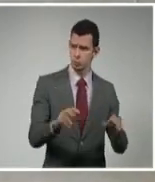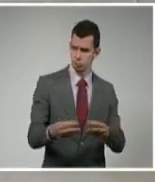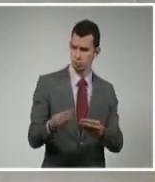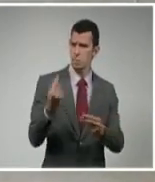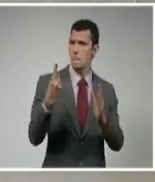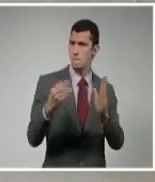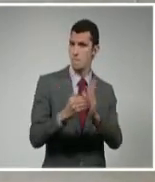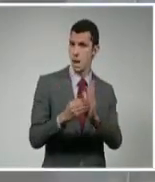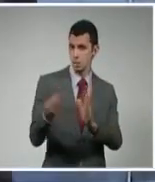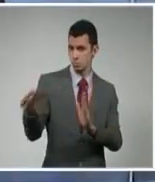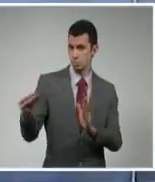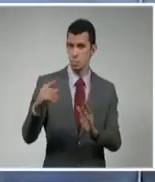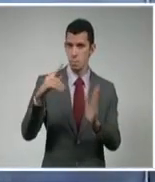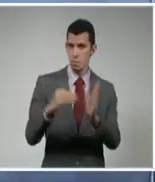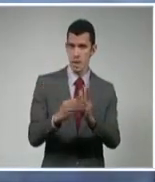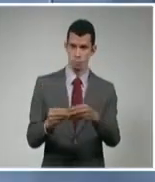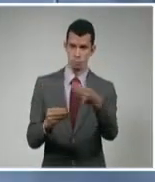acciones.